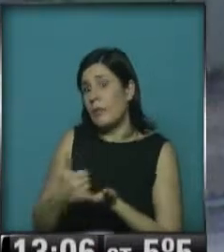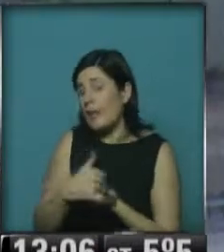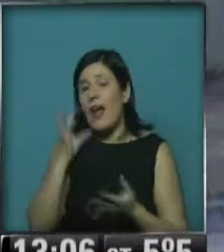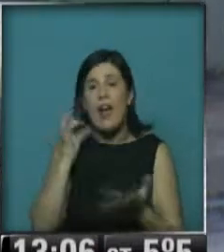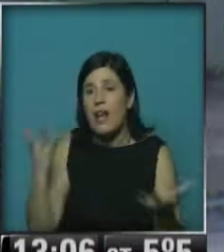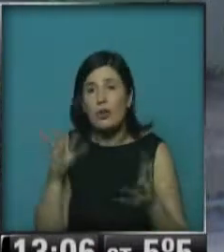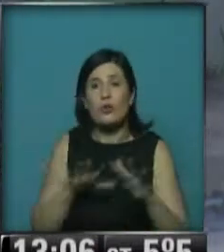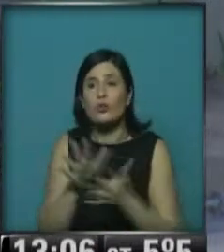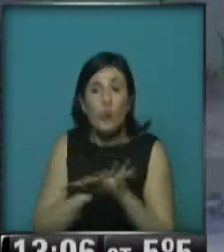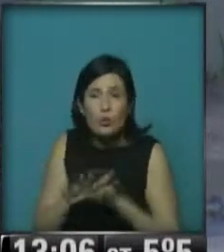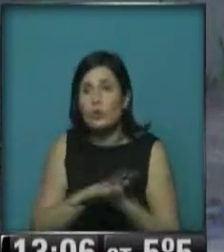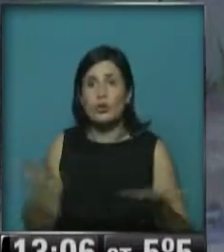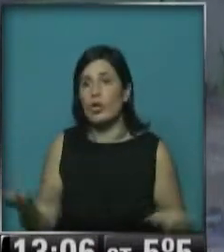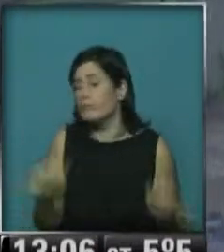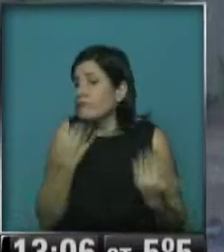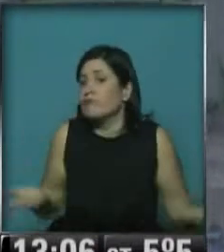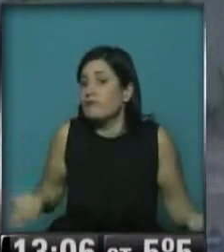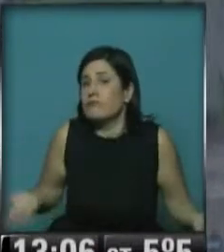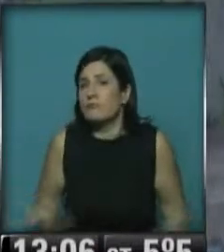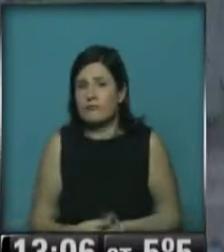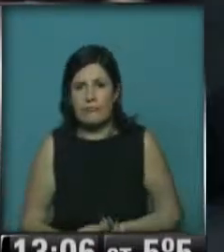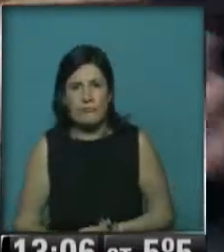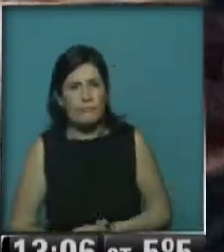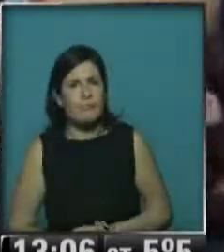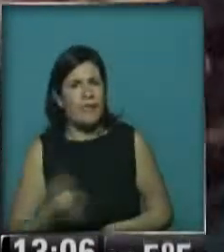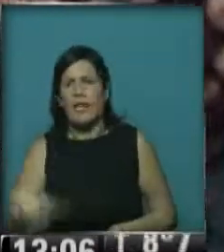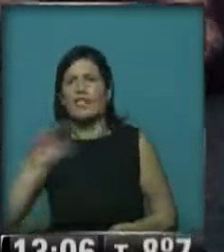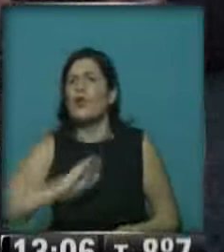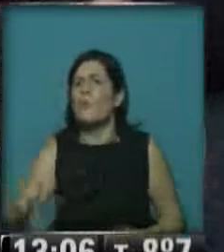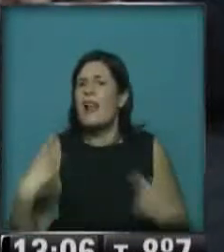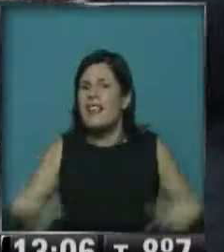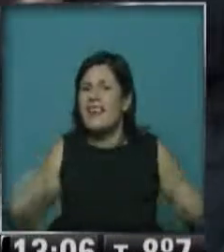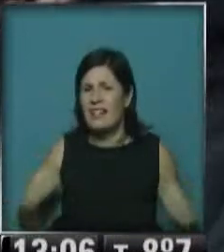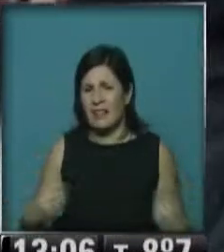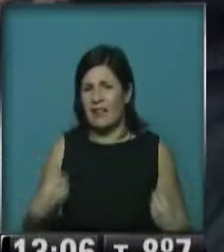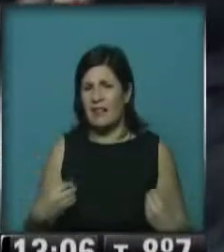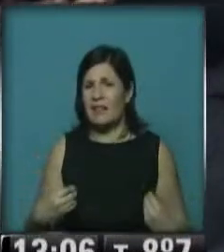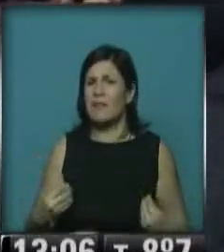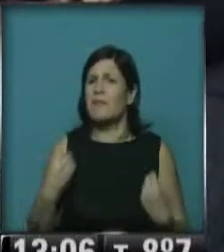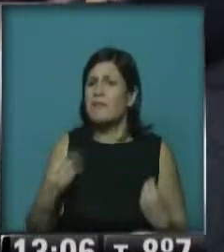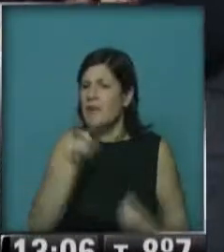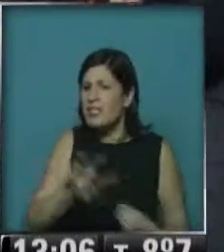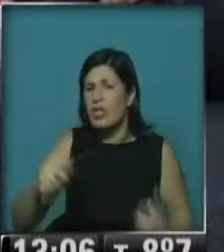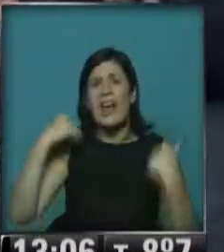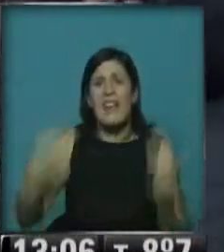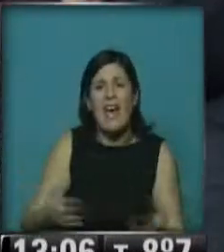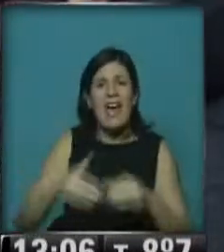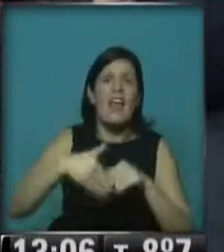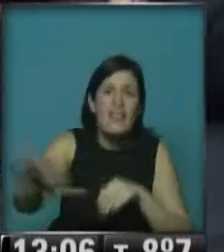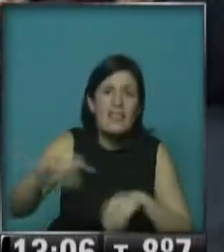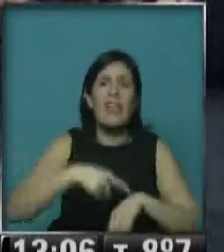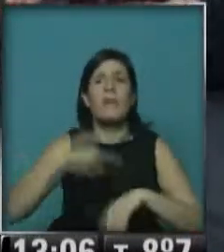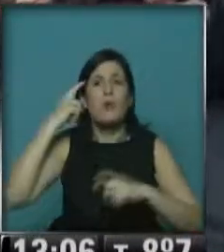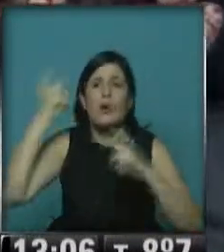algo, no sé. ¿Sabes qué hicieron muy mal? ¿Para qué dejaron a la gente que se ilusione? ¿Por qué en